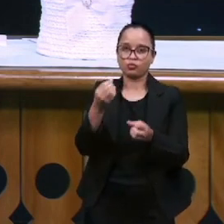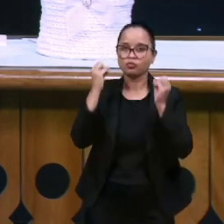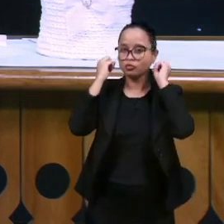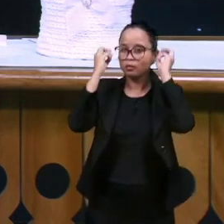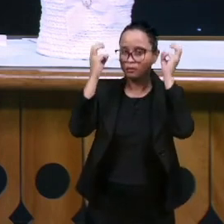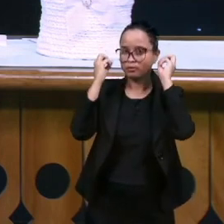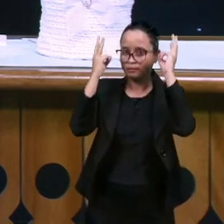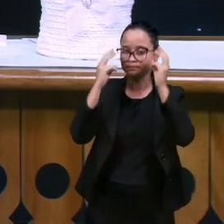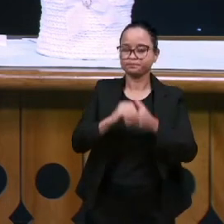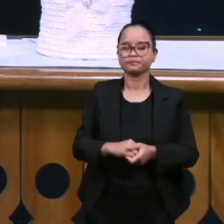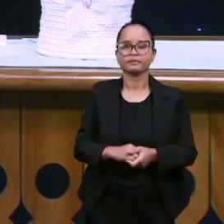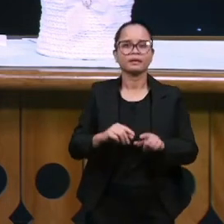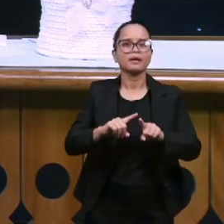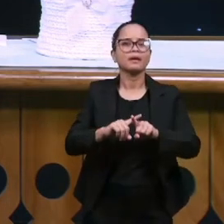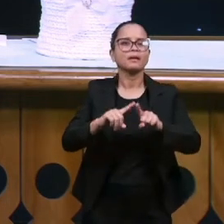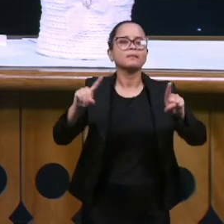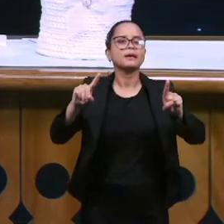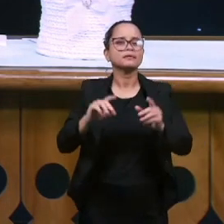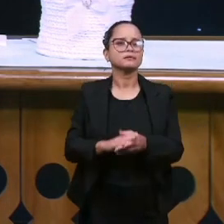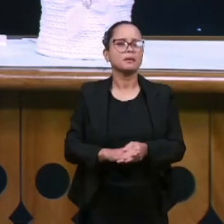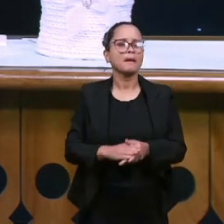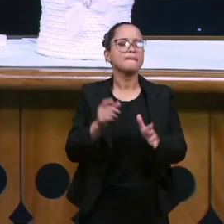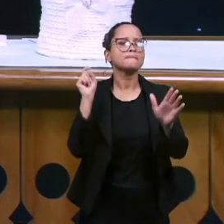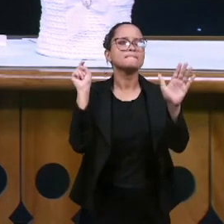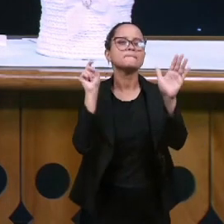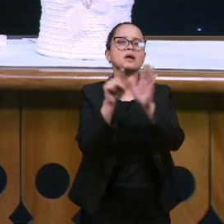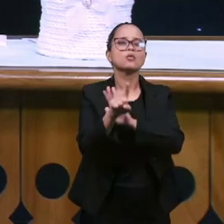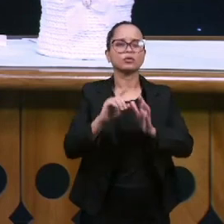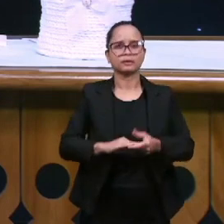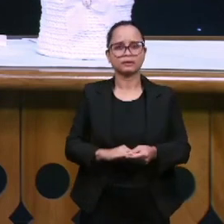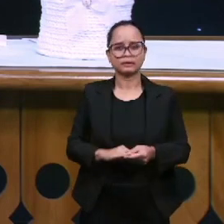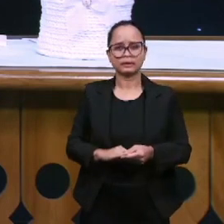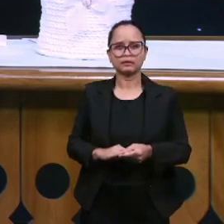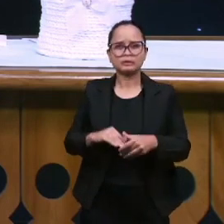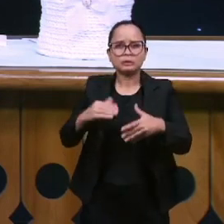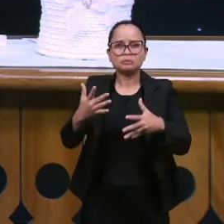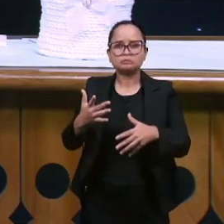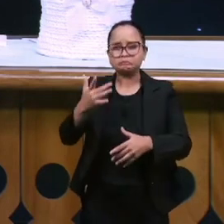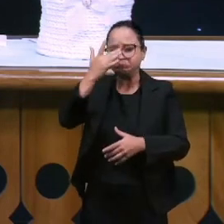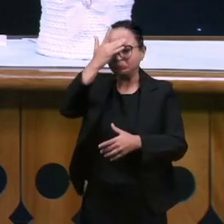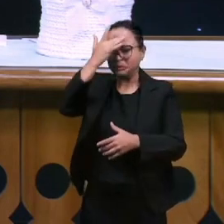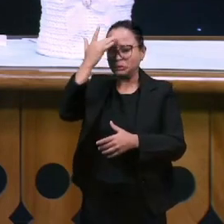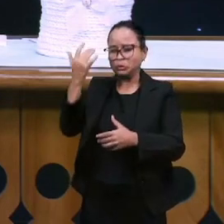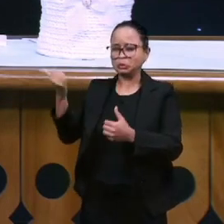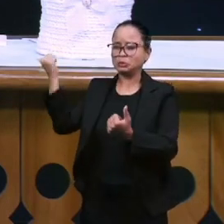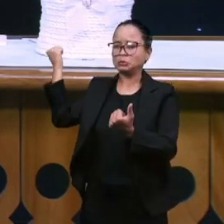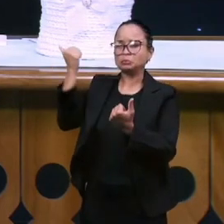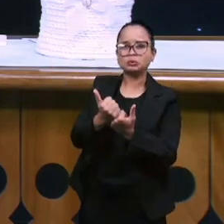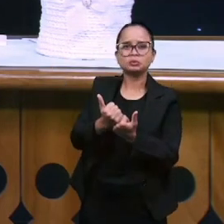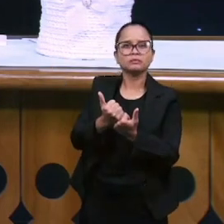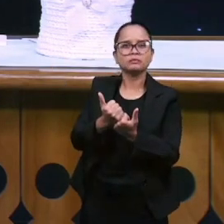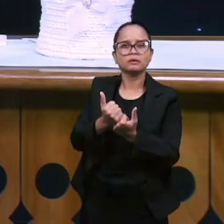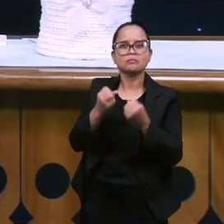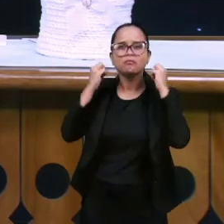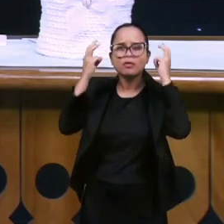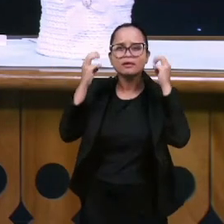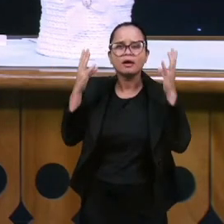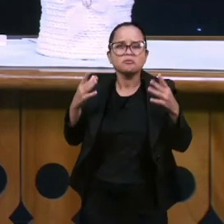estuvo la vida y la muerte de Moisés. Pero la pregunta estaba de pie. ¿Quién va a sustituirlo? El pueblo no